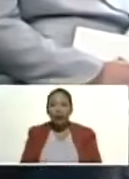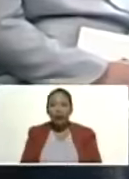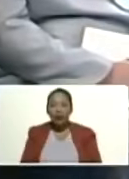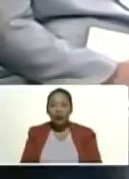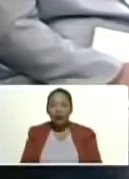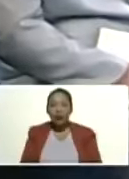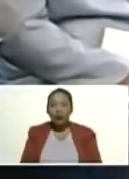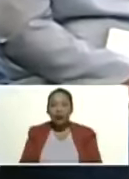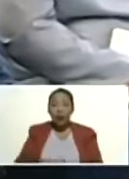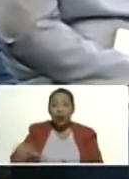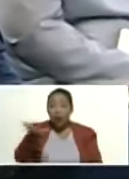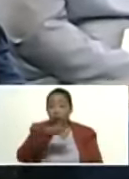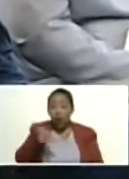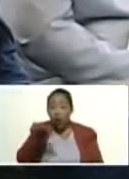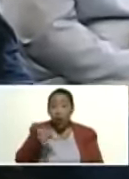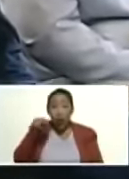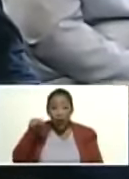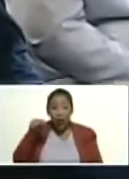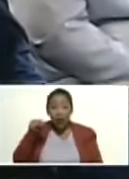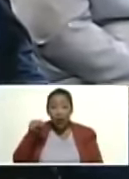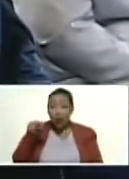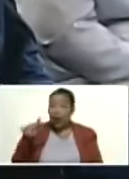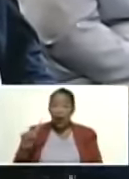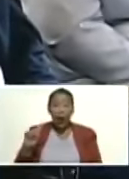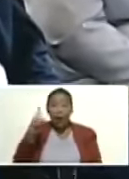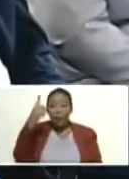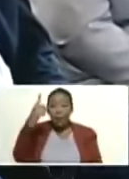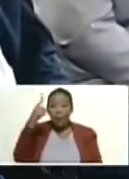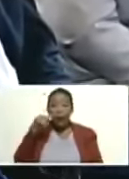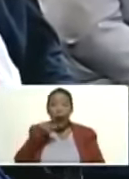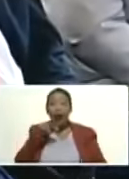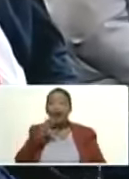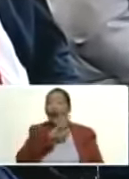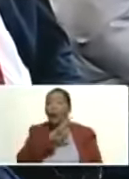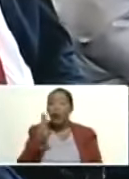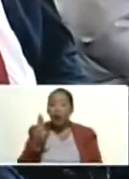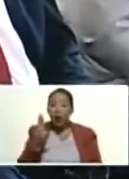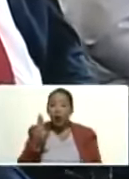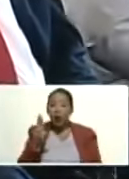Y todo aquello fructifica en la Primera República,